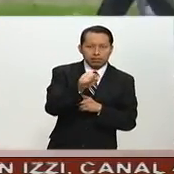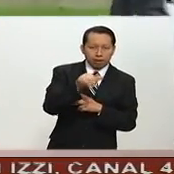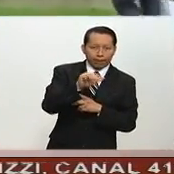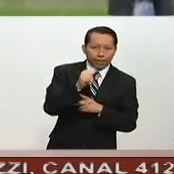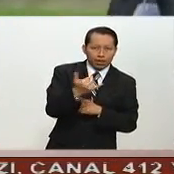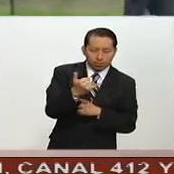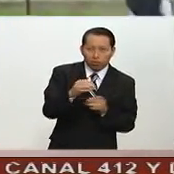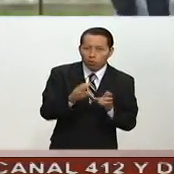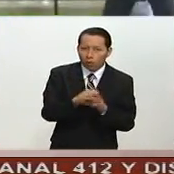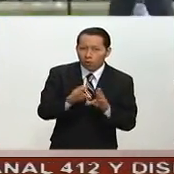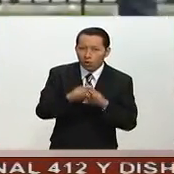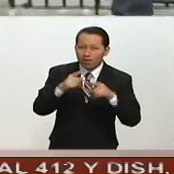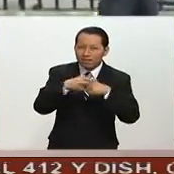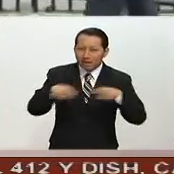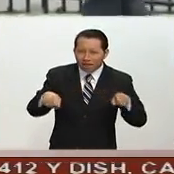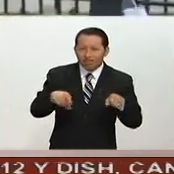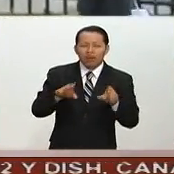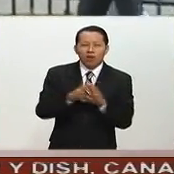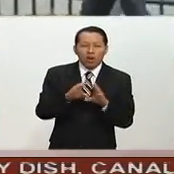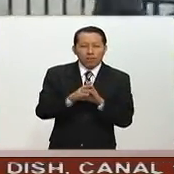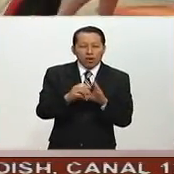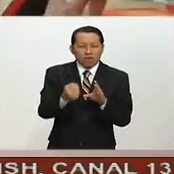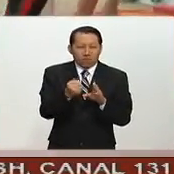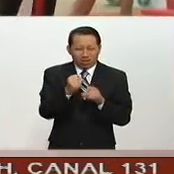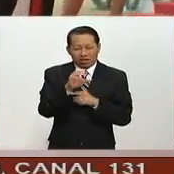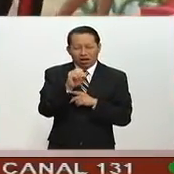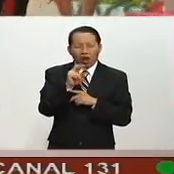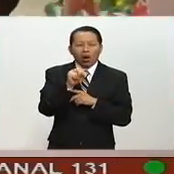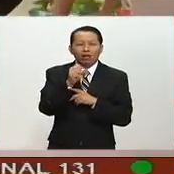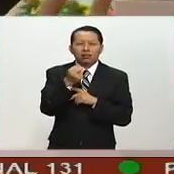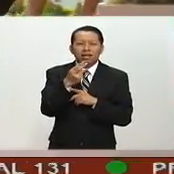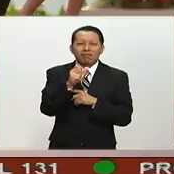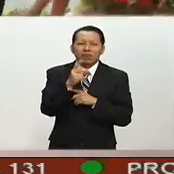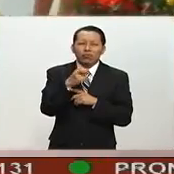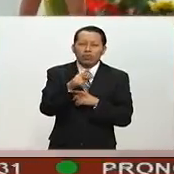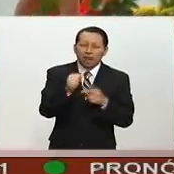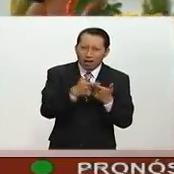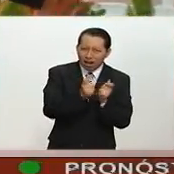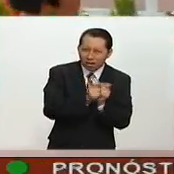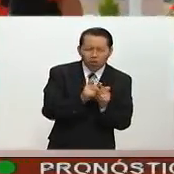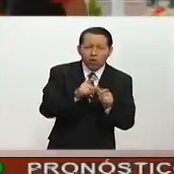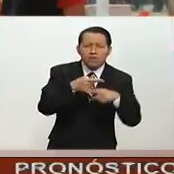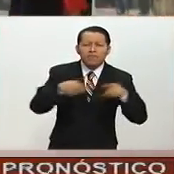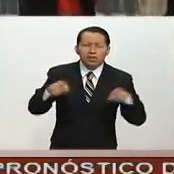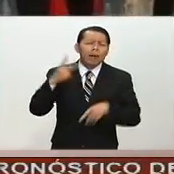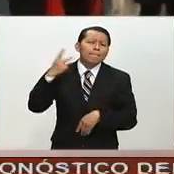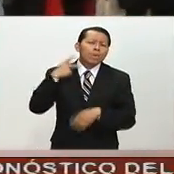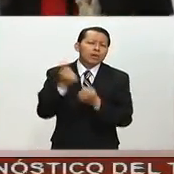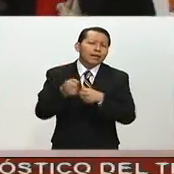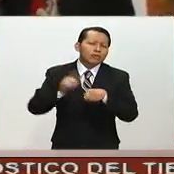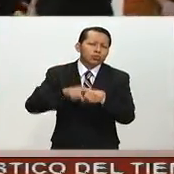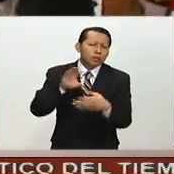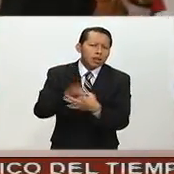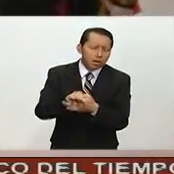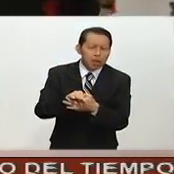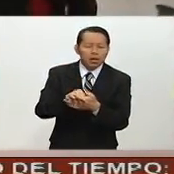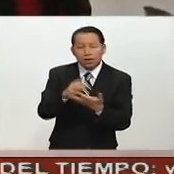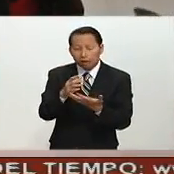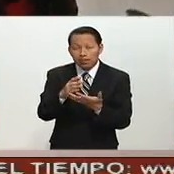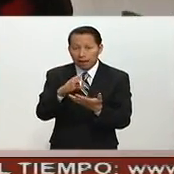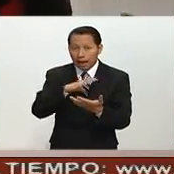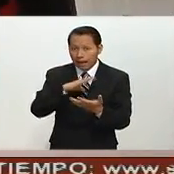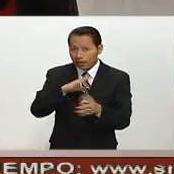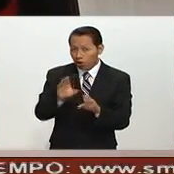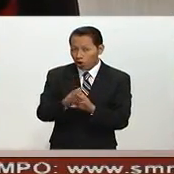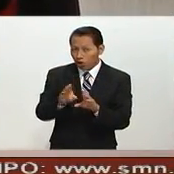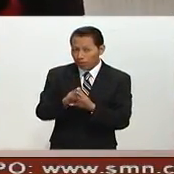lejos de ser una conservadora radical, ni mucho menos, y es más próxima a las políticas sociales. Ahora, hay que recordar que lleva, hasta antes